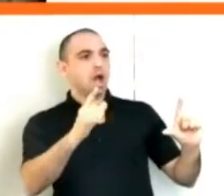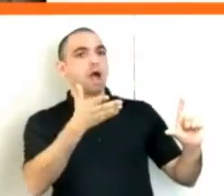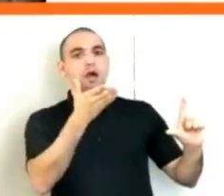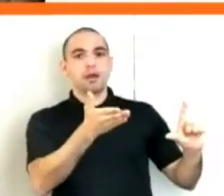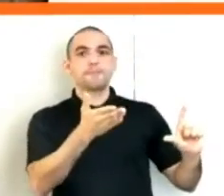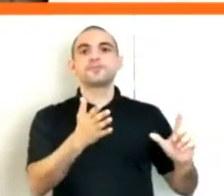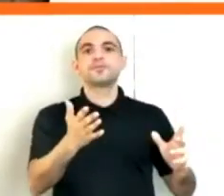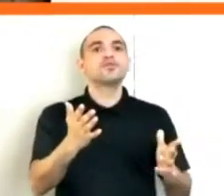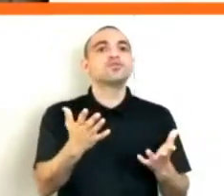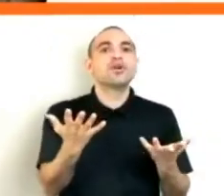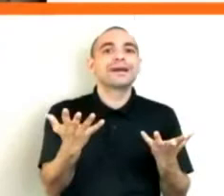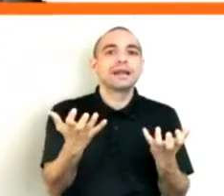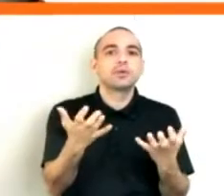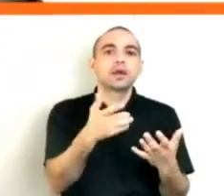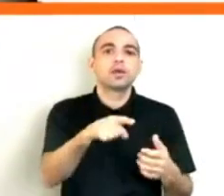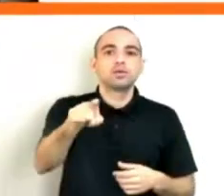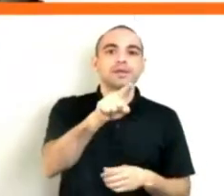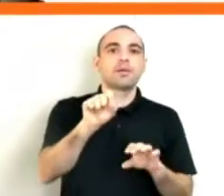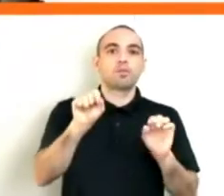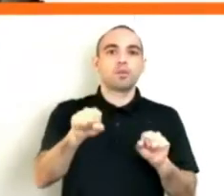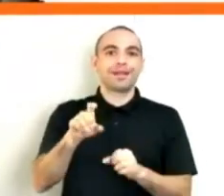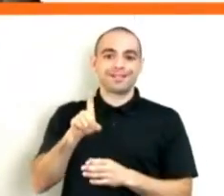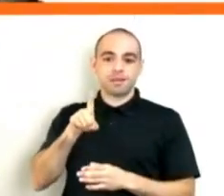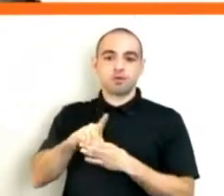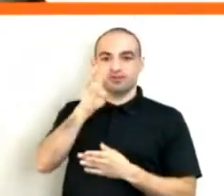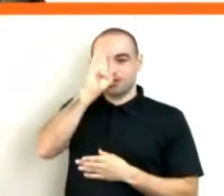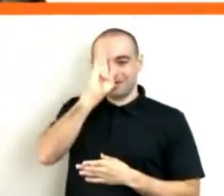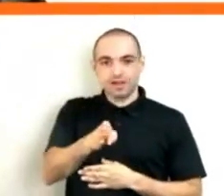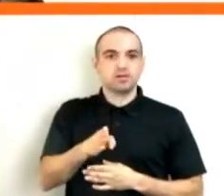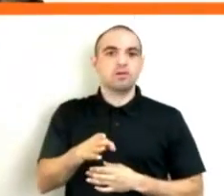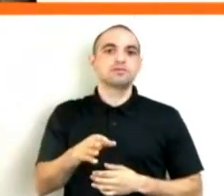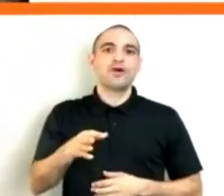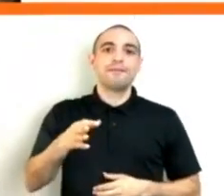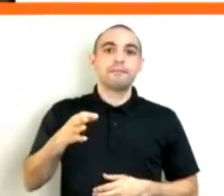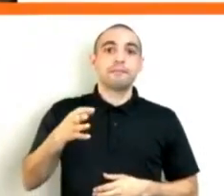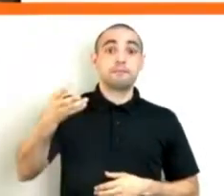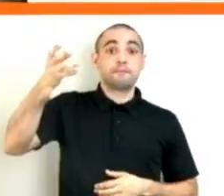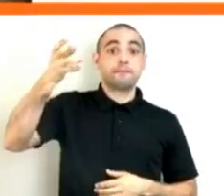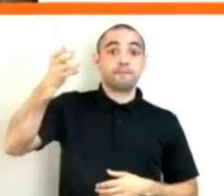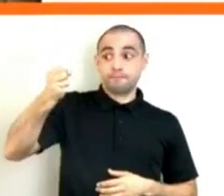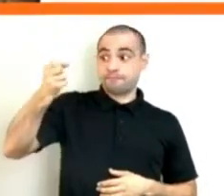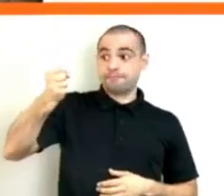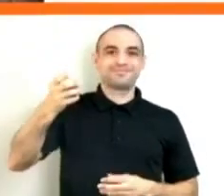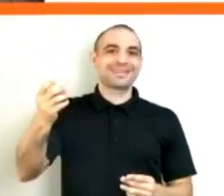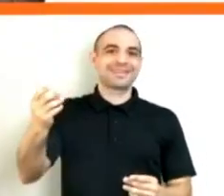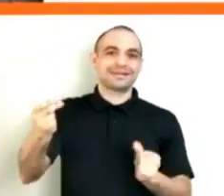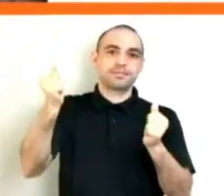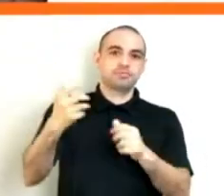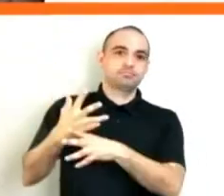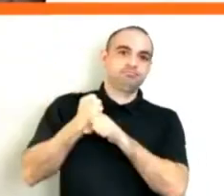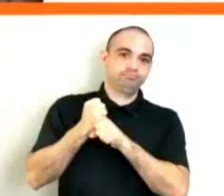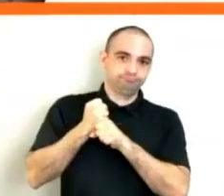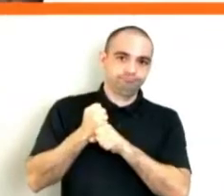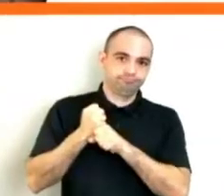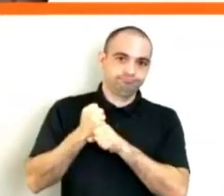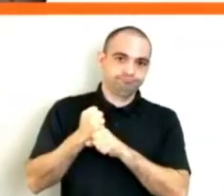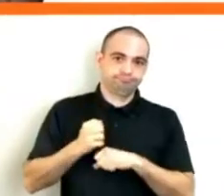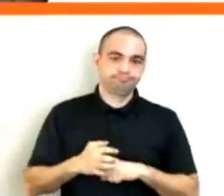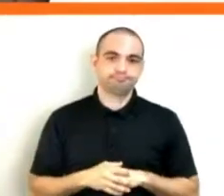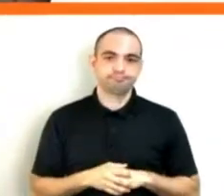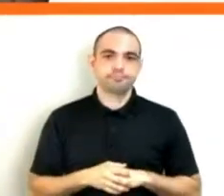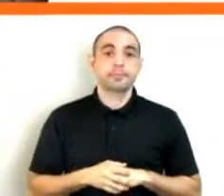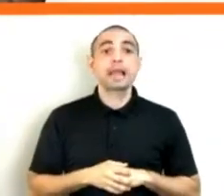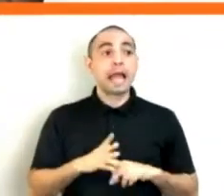depósito directo para que pueda recibir el beneficio de una manera más rápida. Ahora bien, aquella persona que reclame